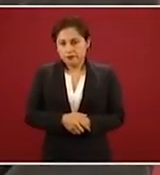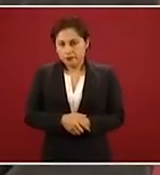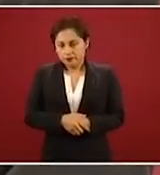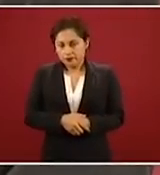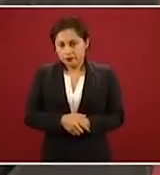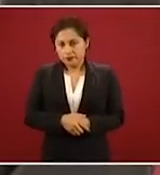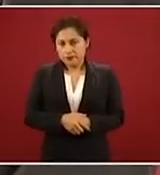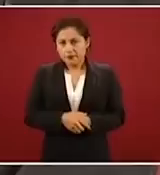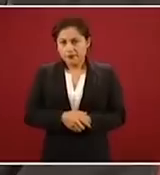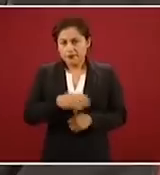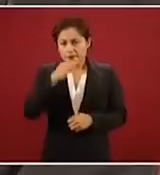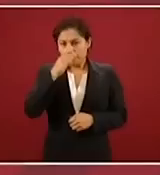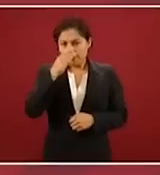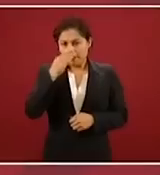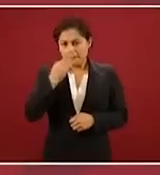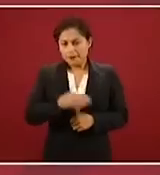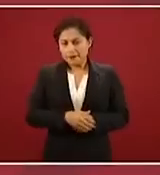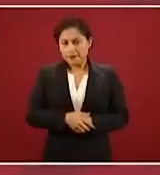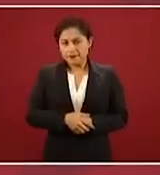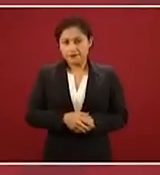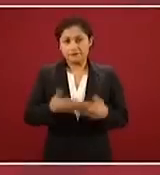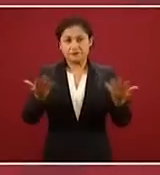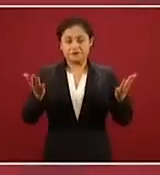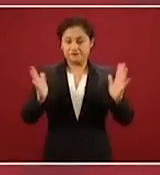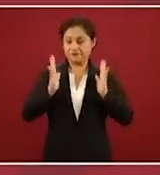aquí las cosas se saben antes de que sucedan.